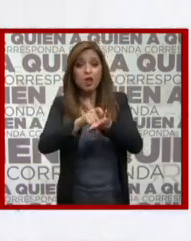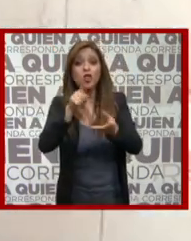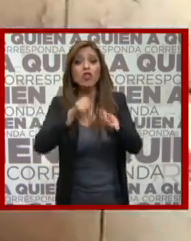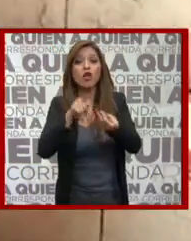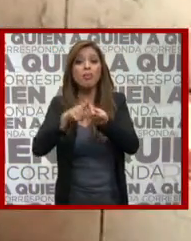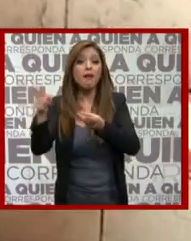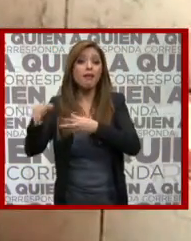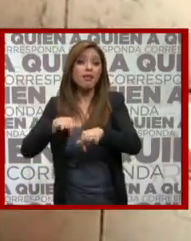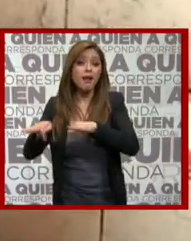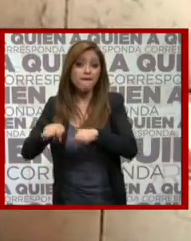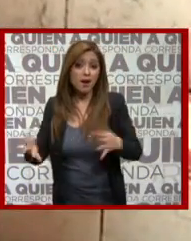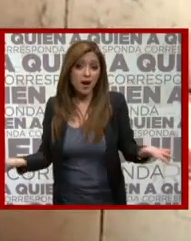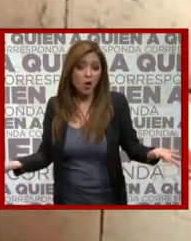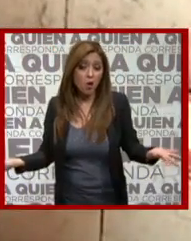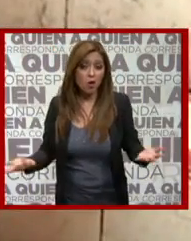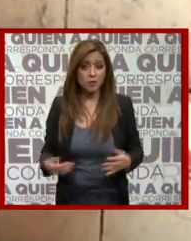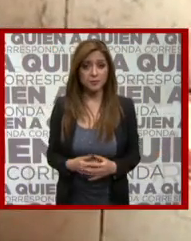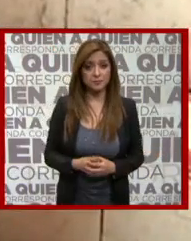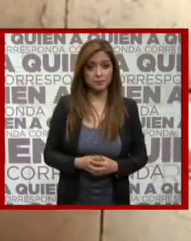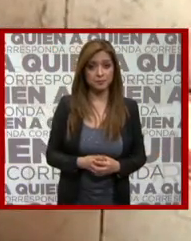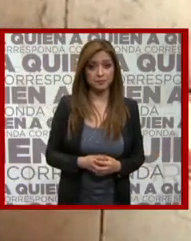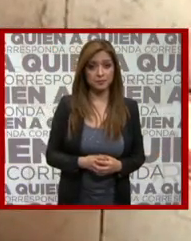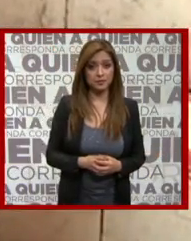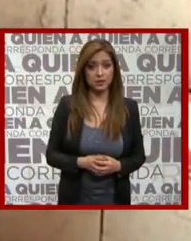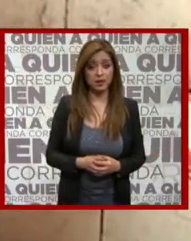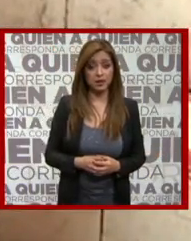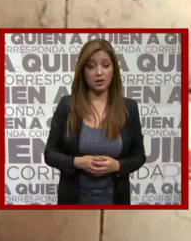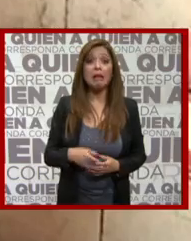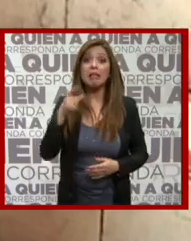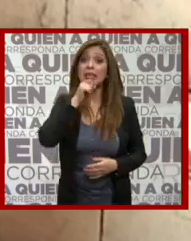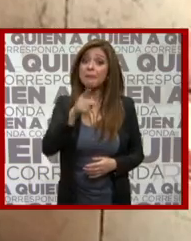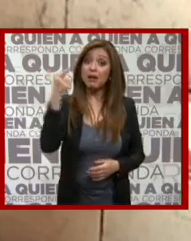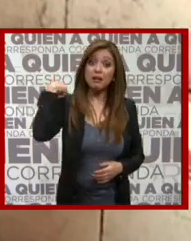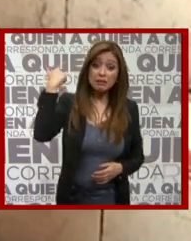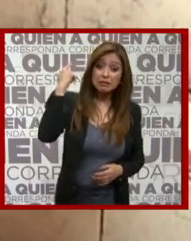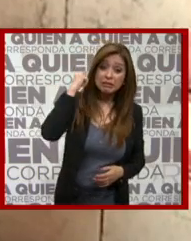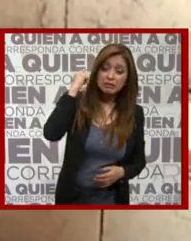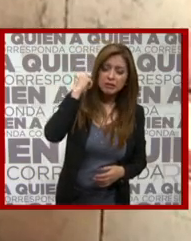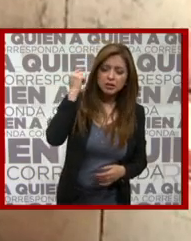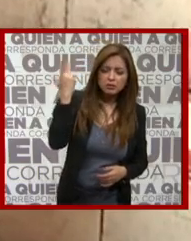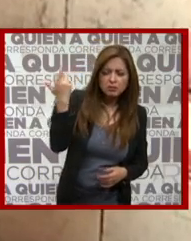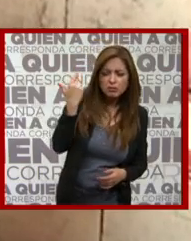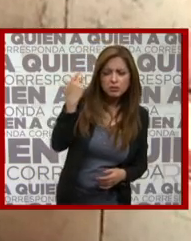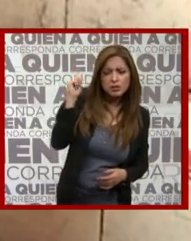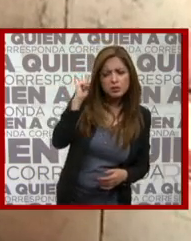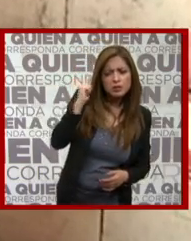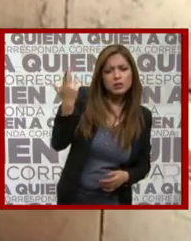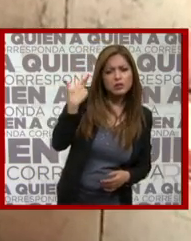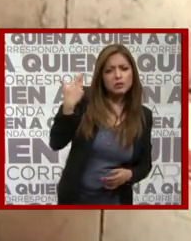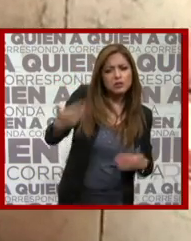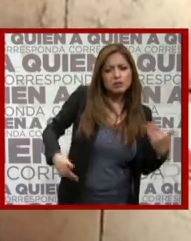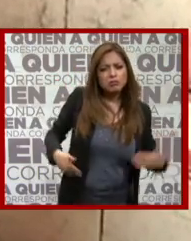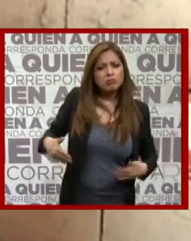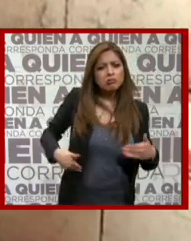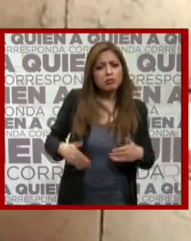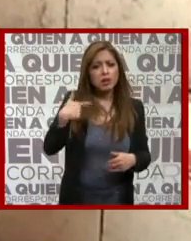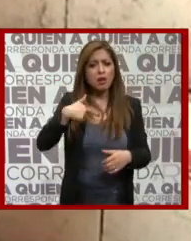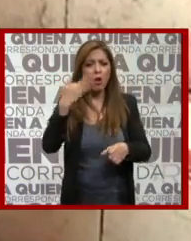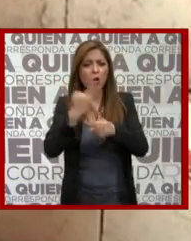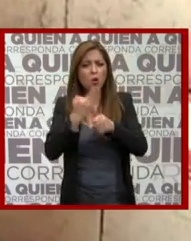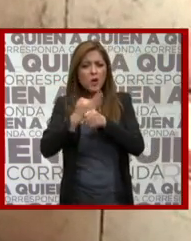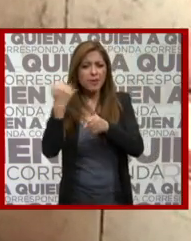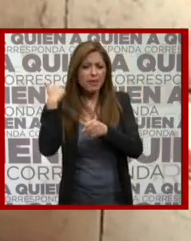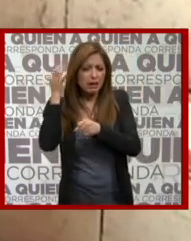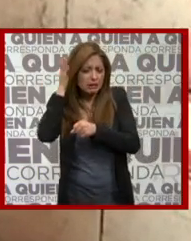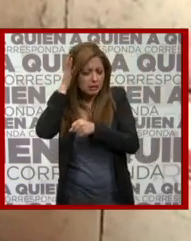trabajo. De ir para adelante voy para atrás porque el oído tengo como un zumbido y en vez se me entume todo así, la mitad así del